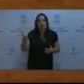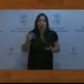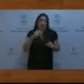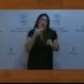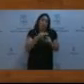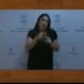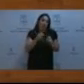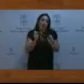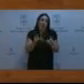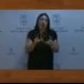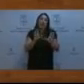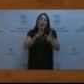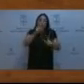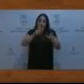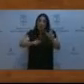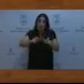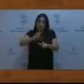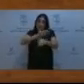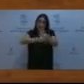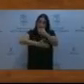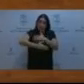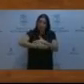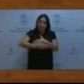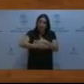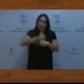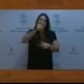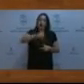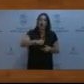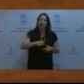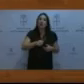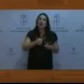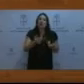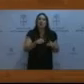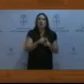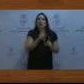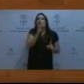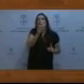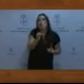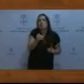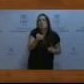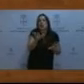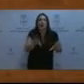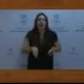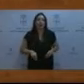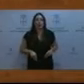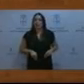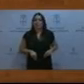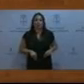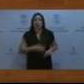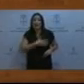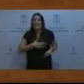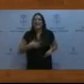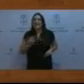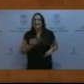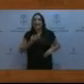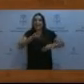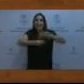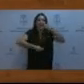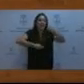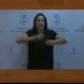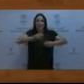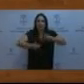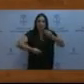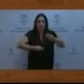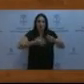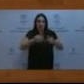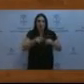hoy las personas con discapacidad ya no se conforman con promesas, quieren hechos y quieren, sobre todo, que no se les